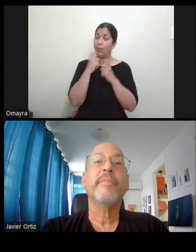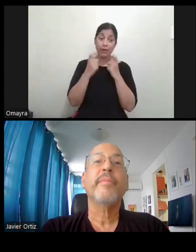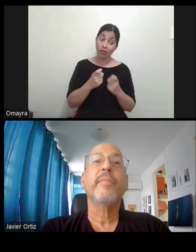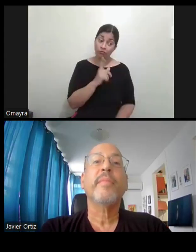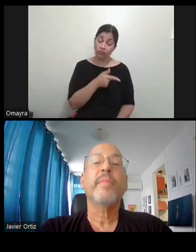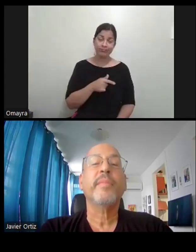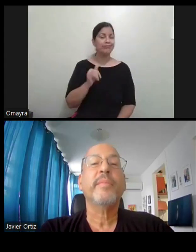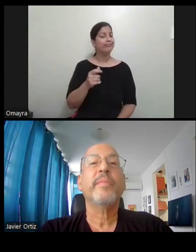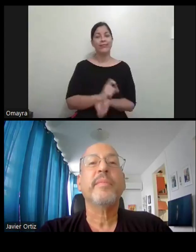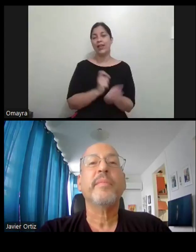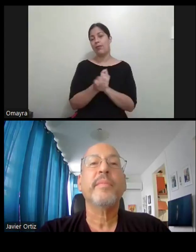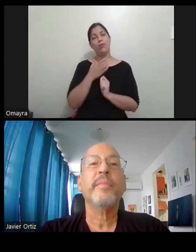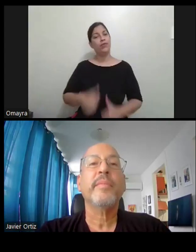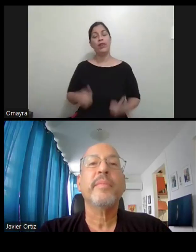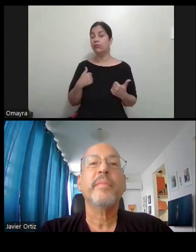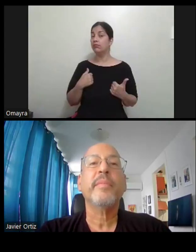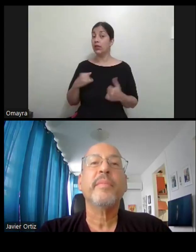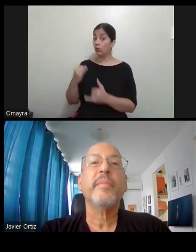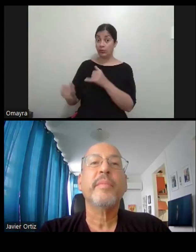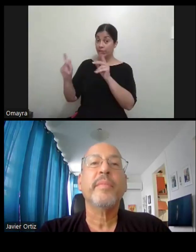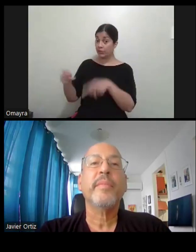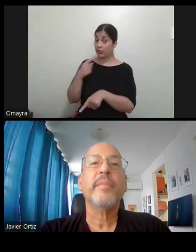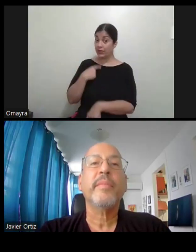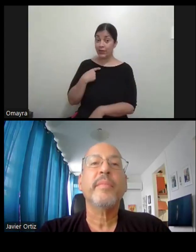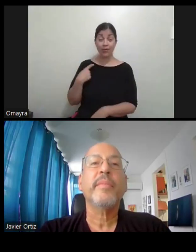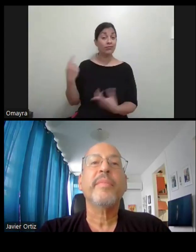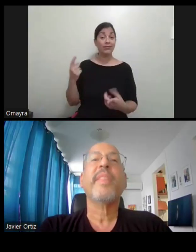es la primera persona y última que me la dijo hasta José lo el día de hoy.